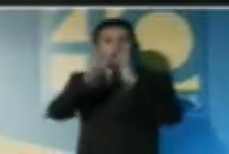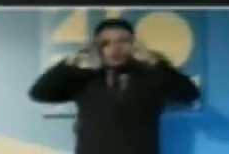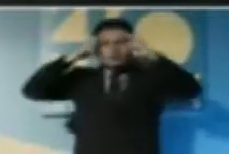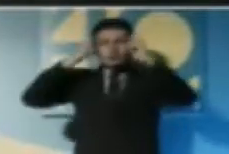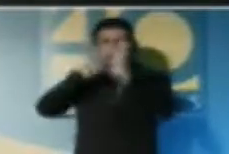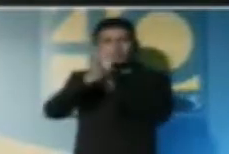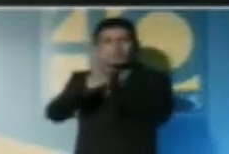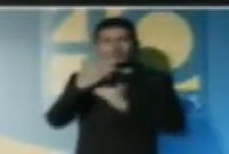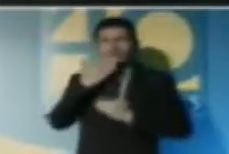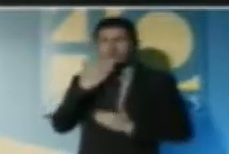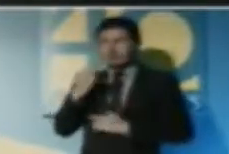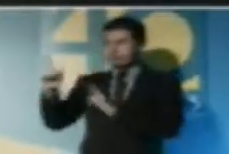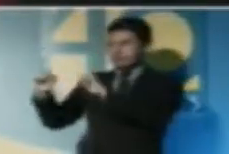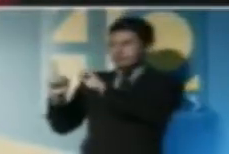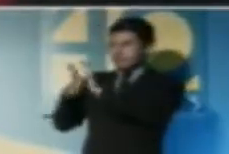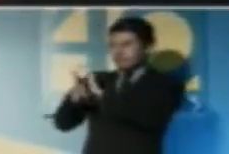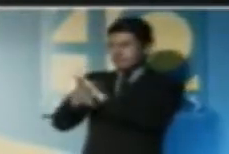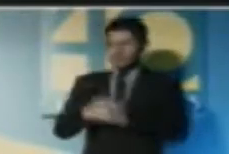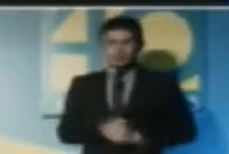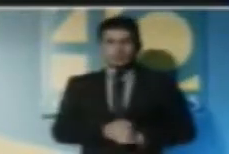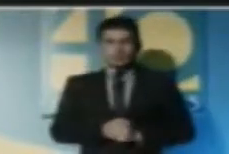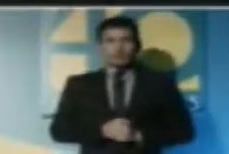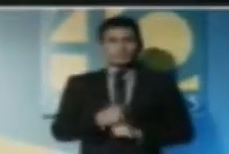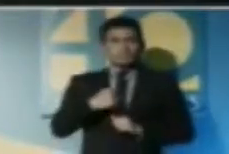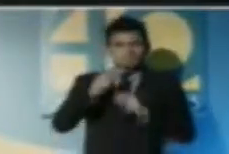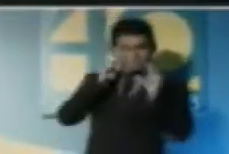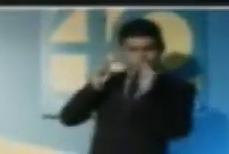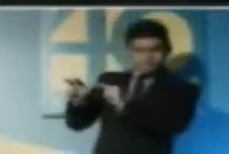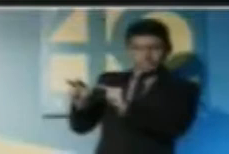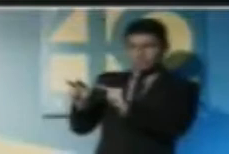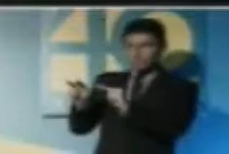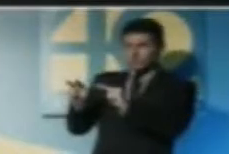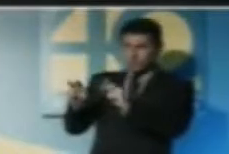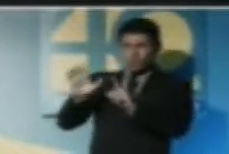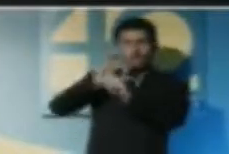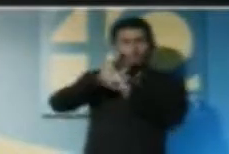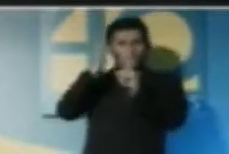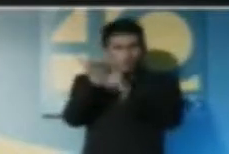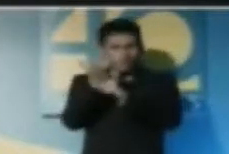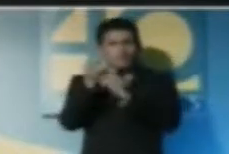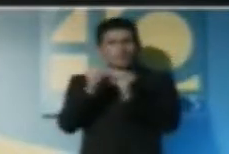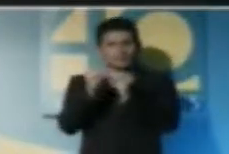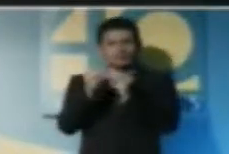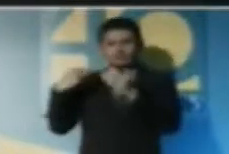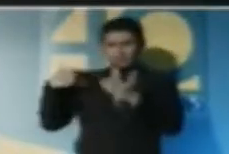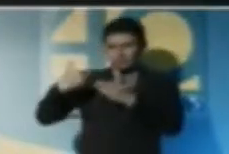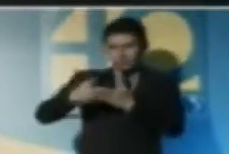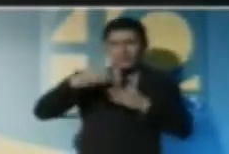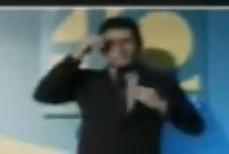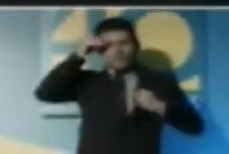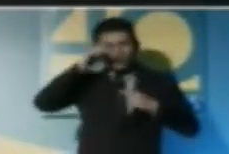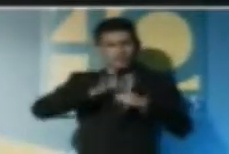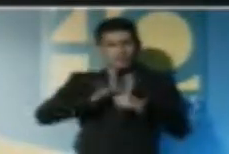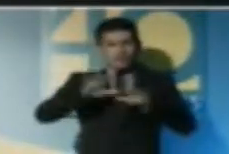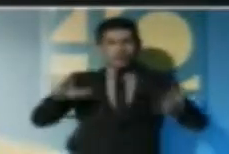conocimientos. A nuestro modo de ver, la adopción cultural y la prevalencia común de los valores, sentimientos y